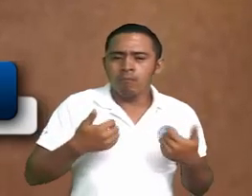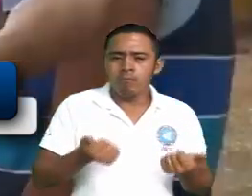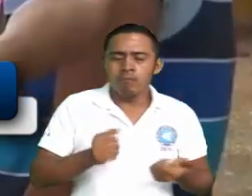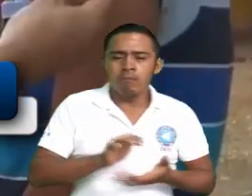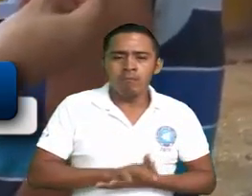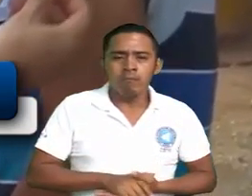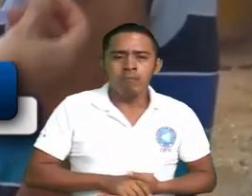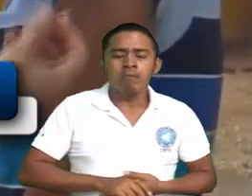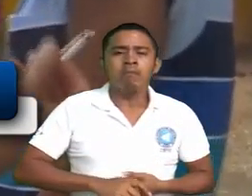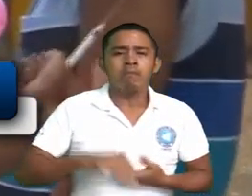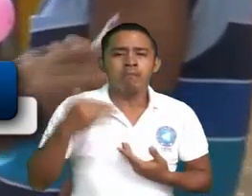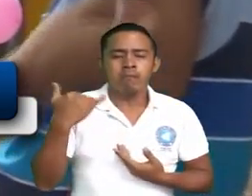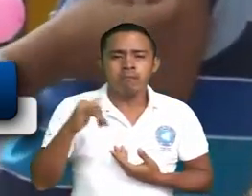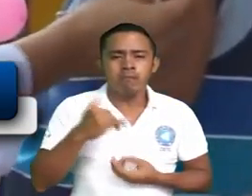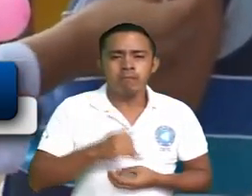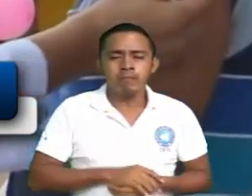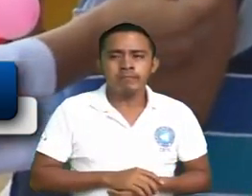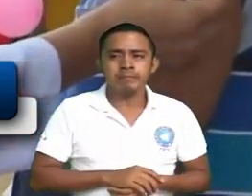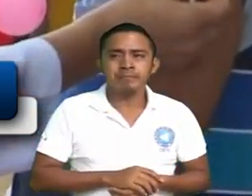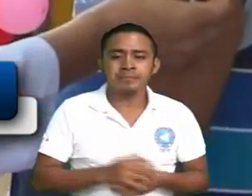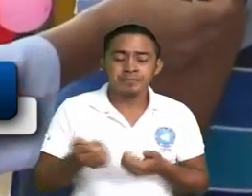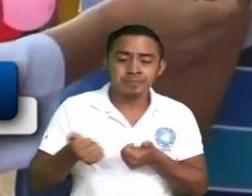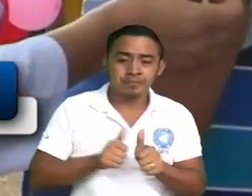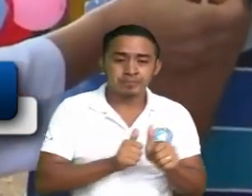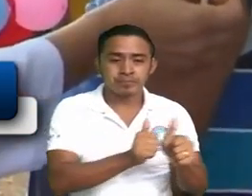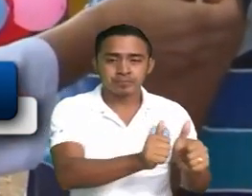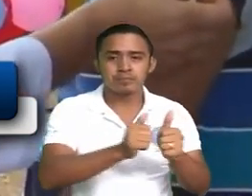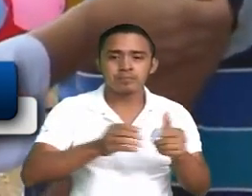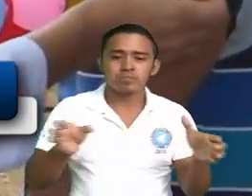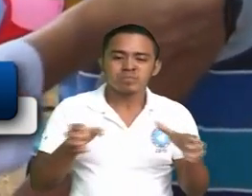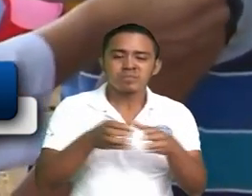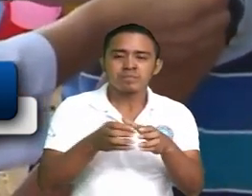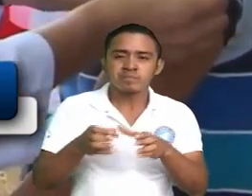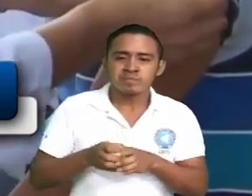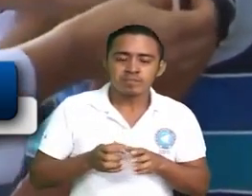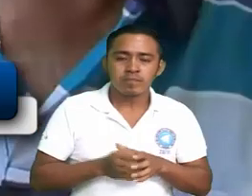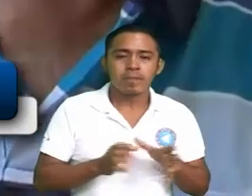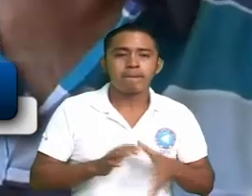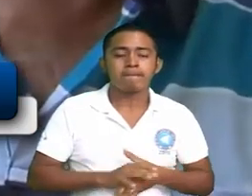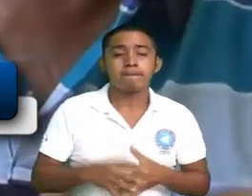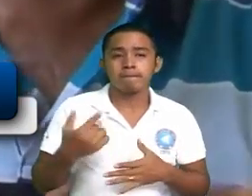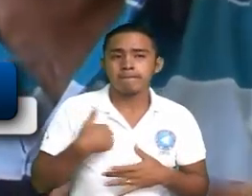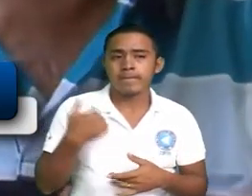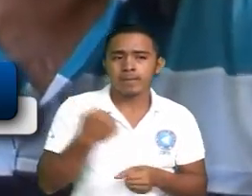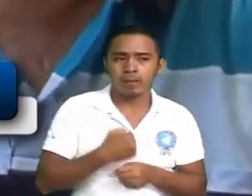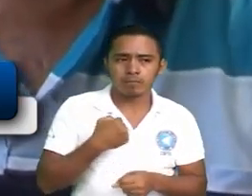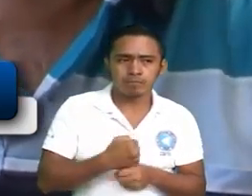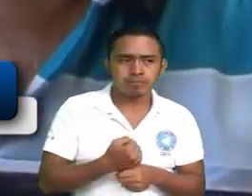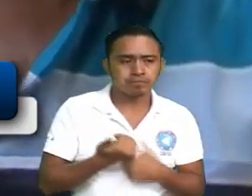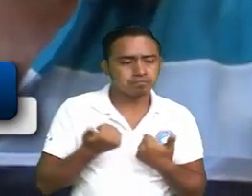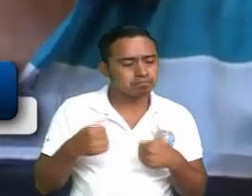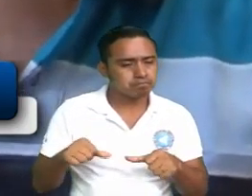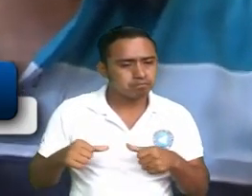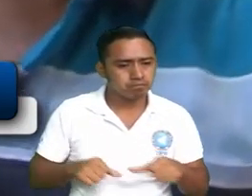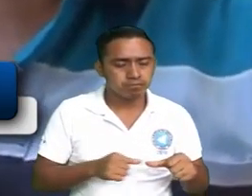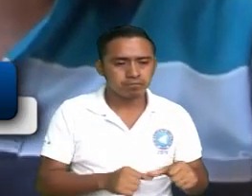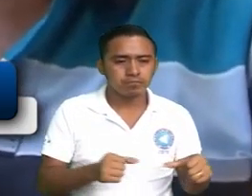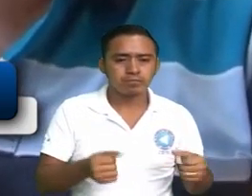es, uno de los puntos muy importantes es el acompañamiento de la comunidad. Nosotros trabajamos en común acuerdo también con